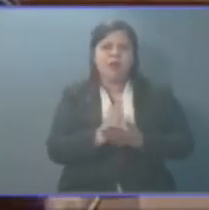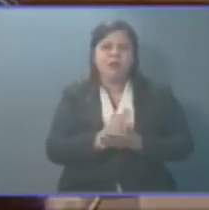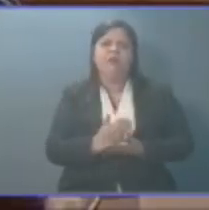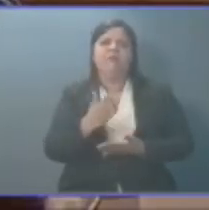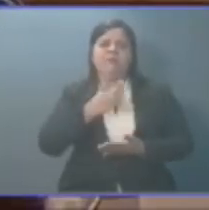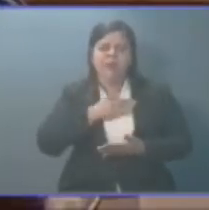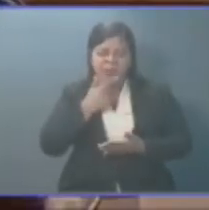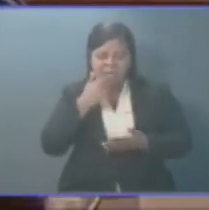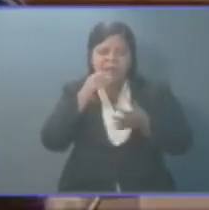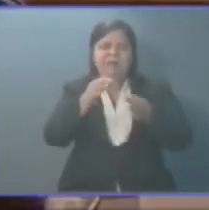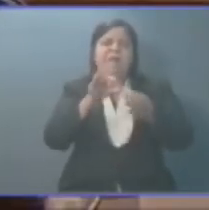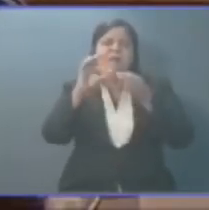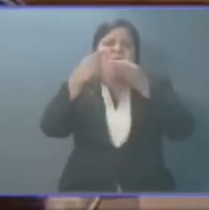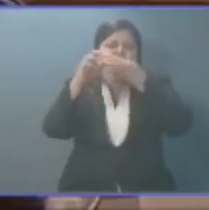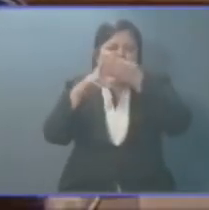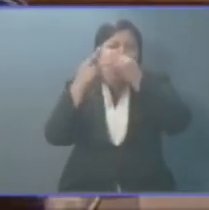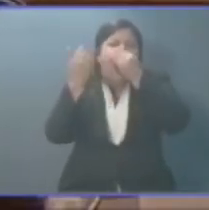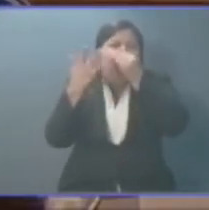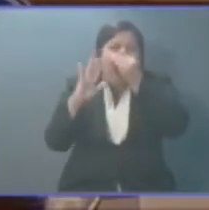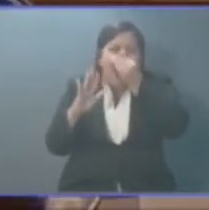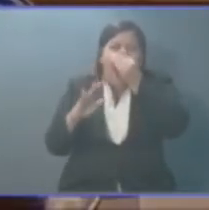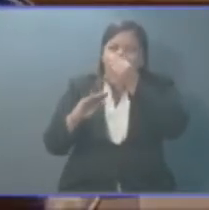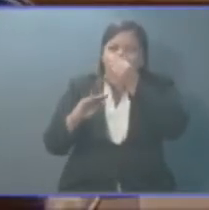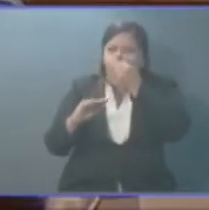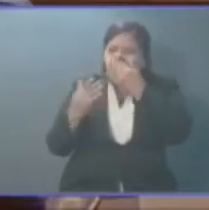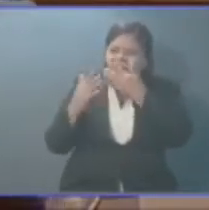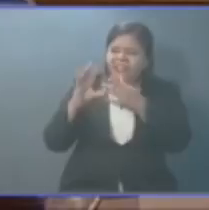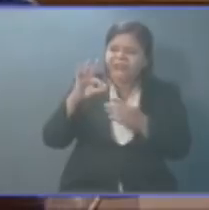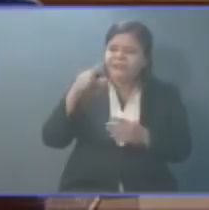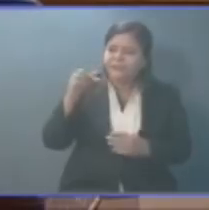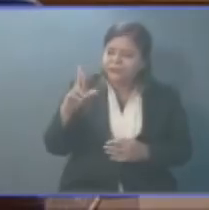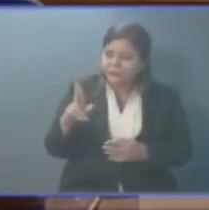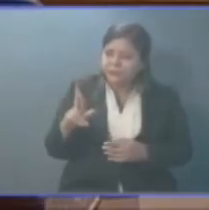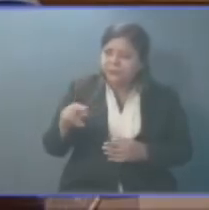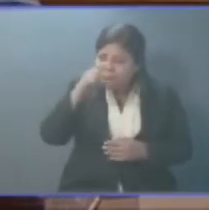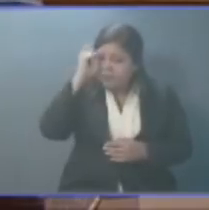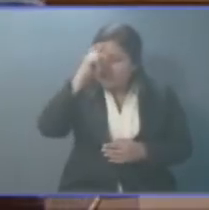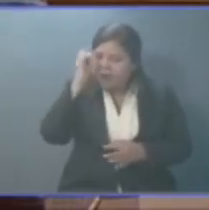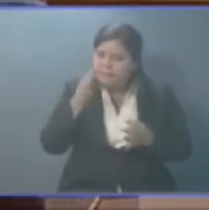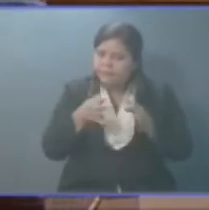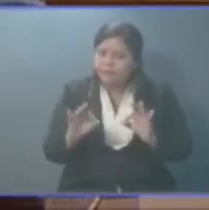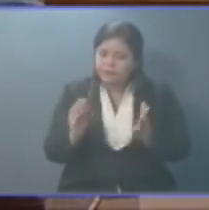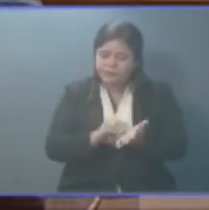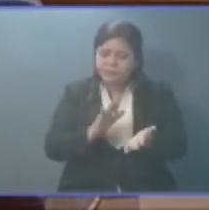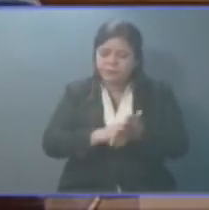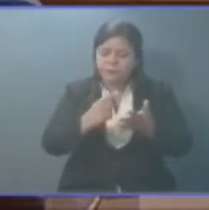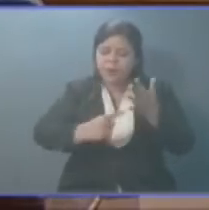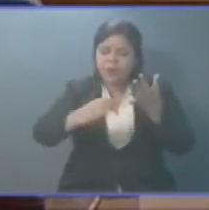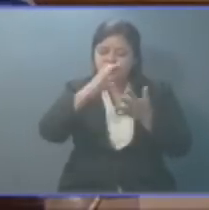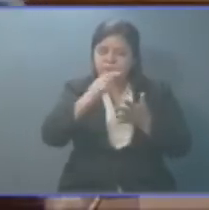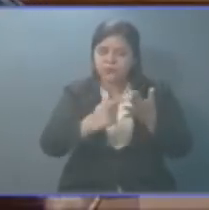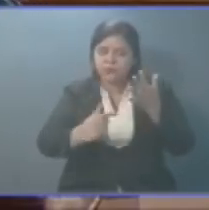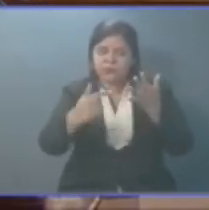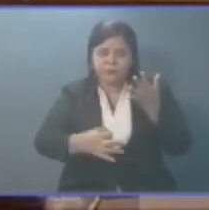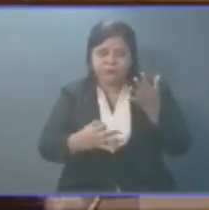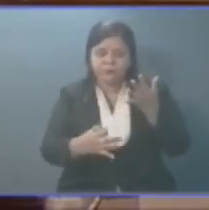están presentadas en la Fiscalía General de la República. Y si la Fiscalía funcionara tal como lo contempla la Constitución y la